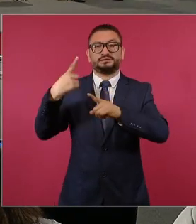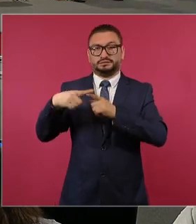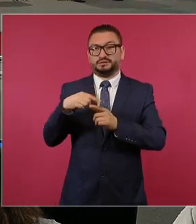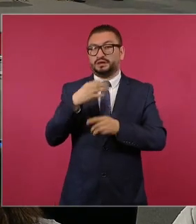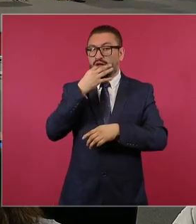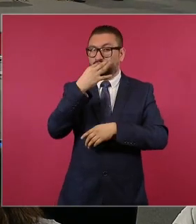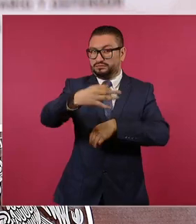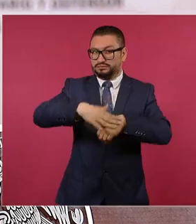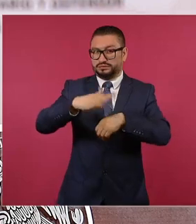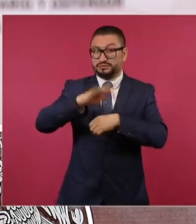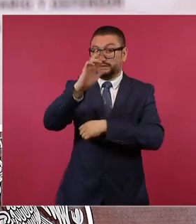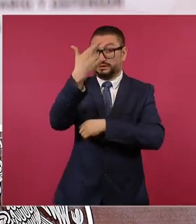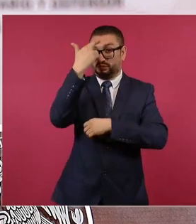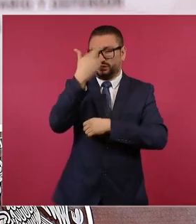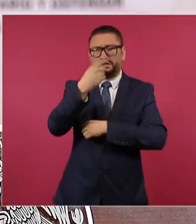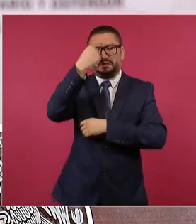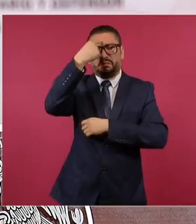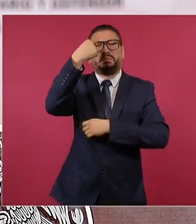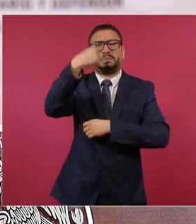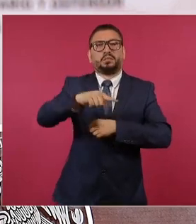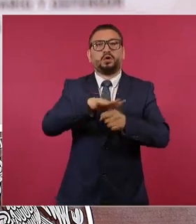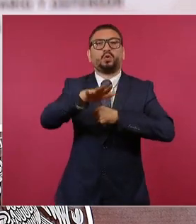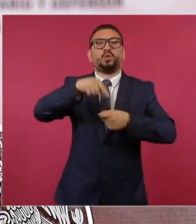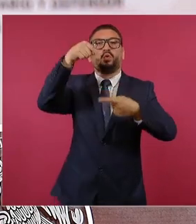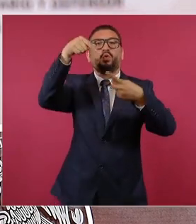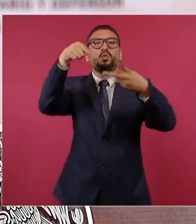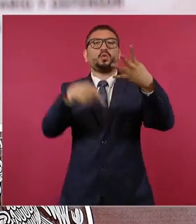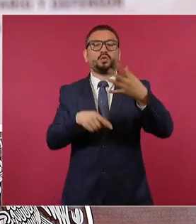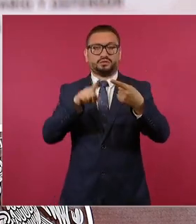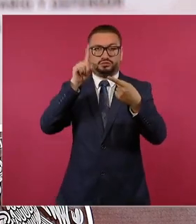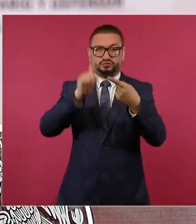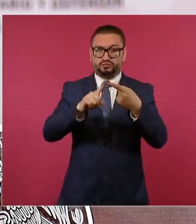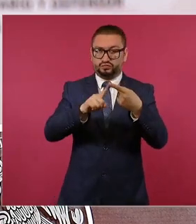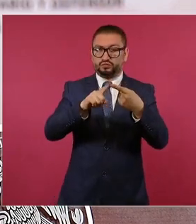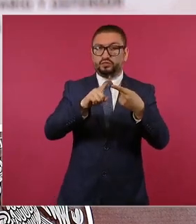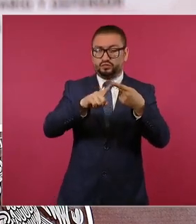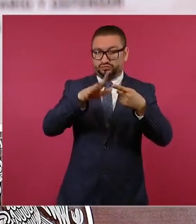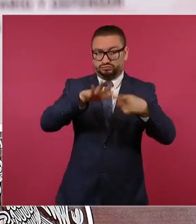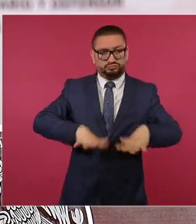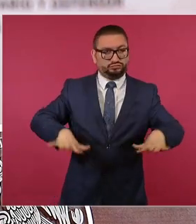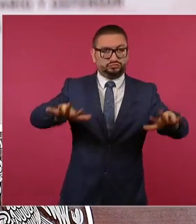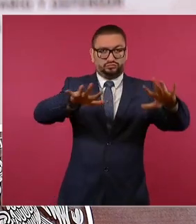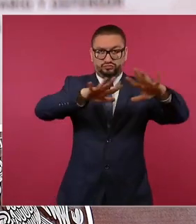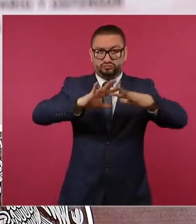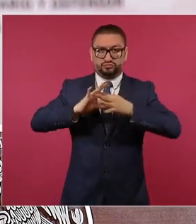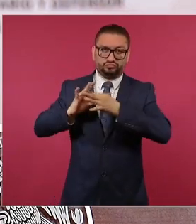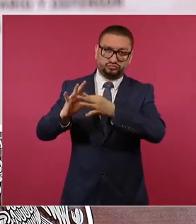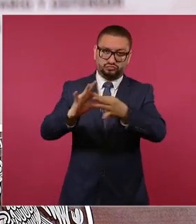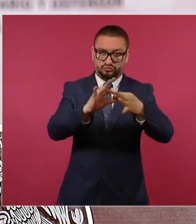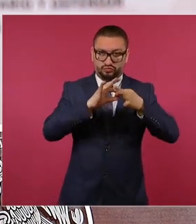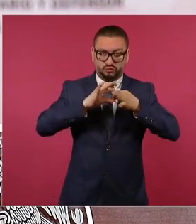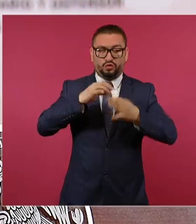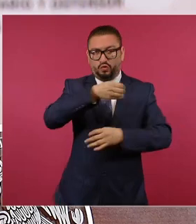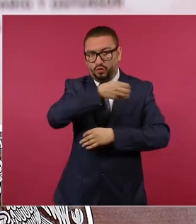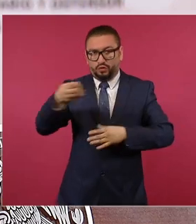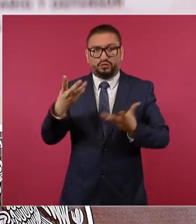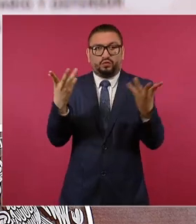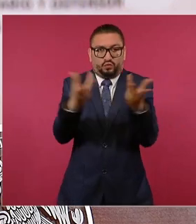recuerdo para qué, cuáles son los objetivos. Primero, fomentar la organización y el trabajo